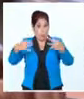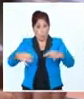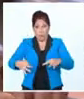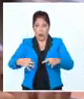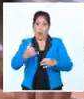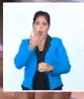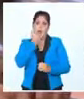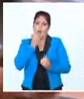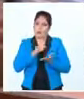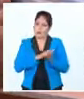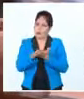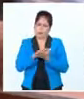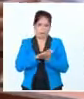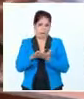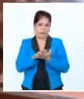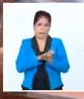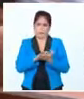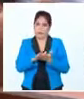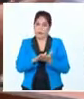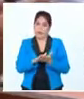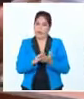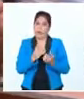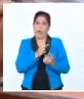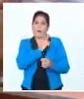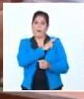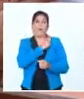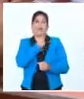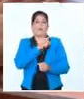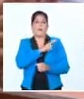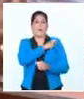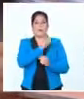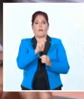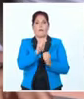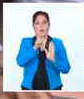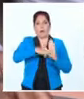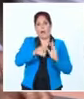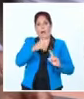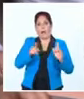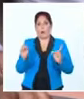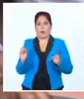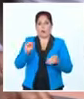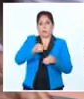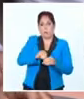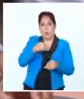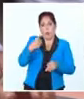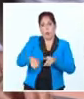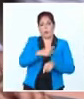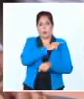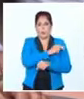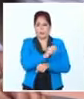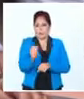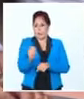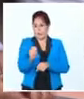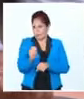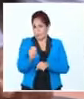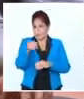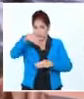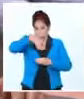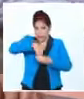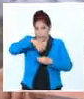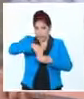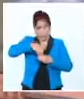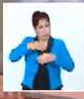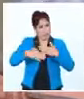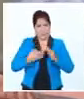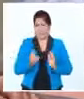posibles y hacerle frente con el claustro que tenemos, con las condiciones de infraestructura que tenemos. Nosotros pensamos que no hay ningún problema hacia adentro del organismo y